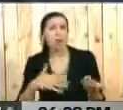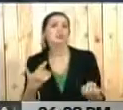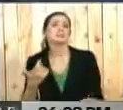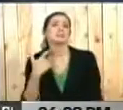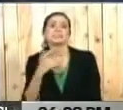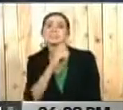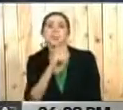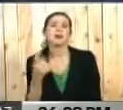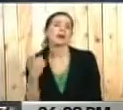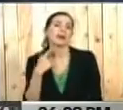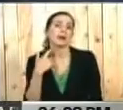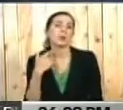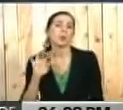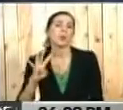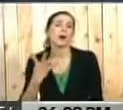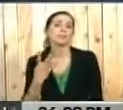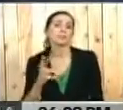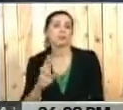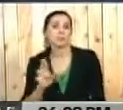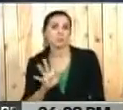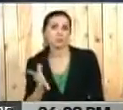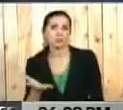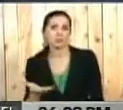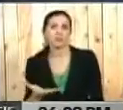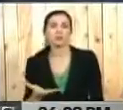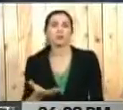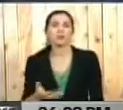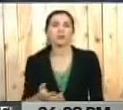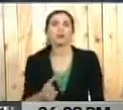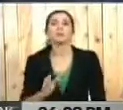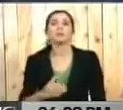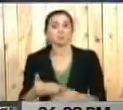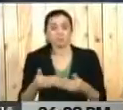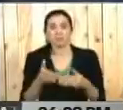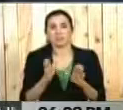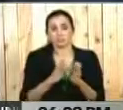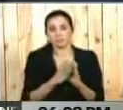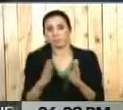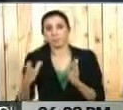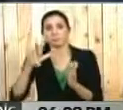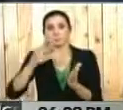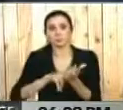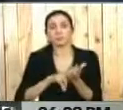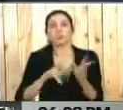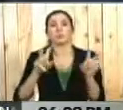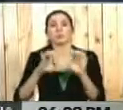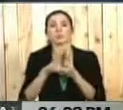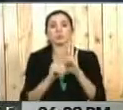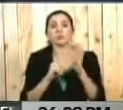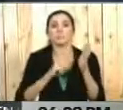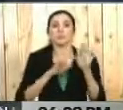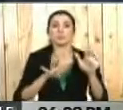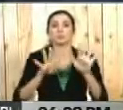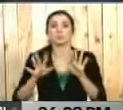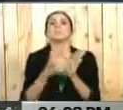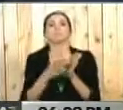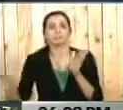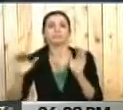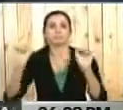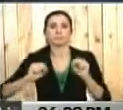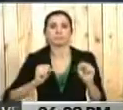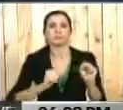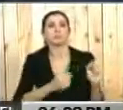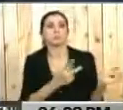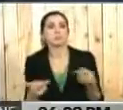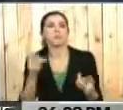Es una práctica que viene a partir de la Constitución de 1999. Ahora, en términos de